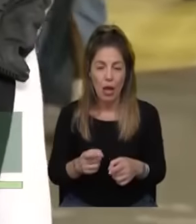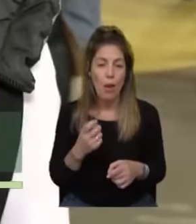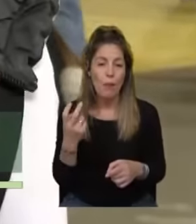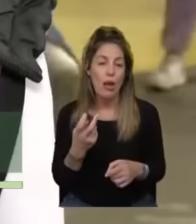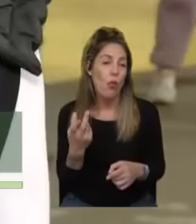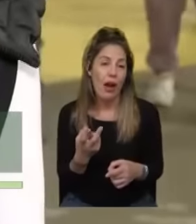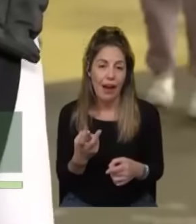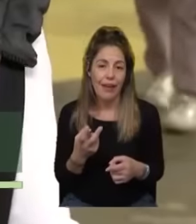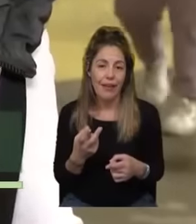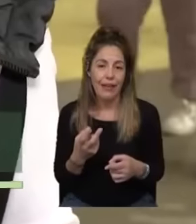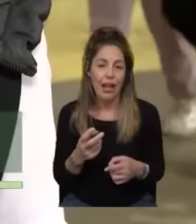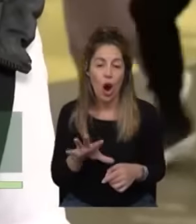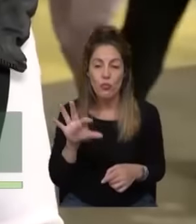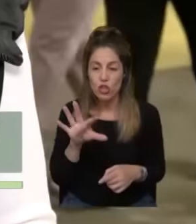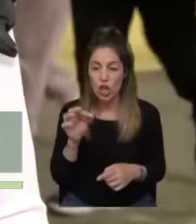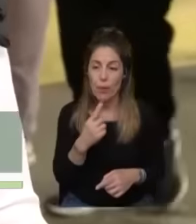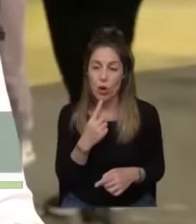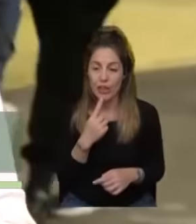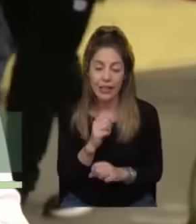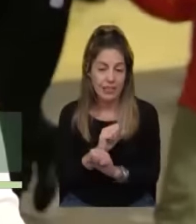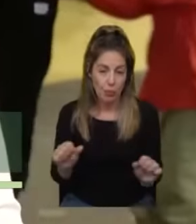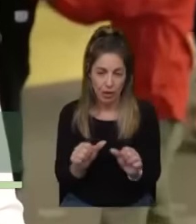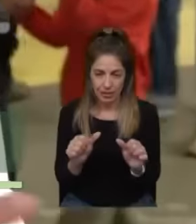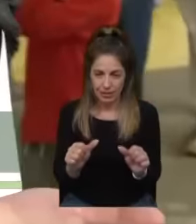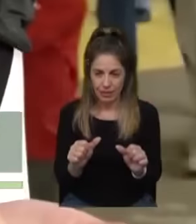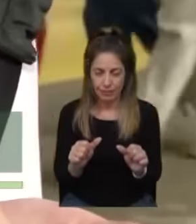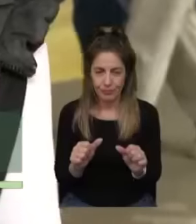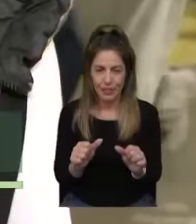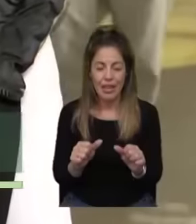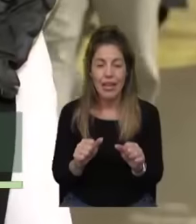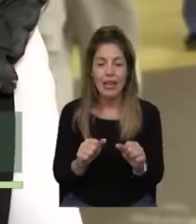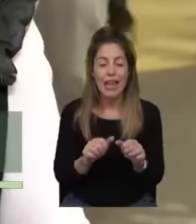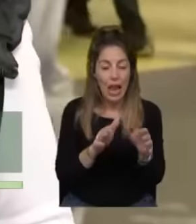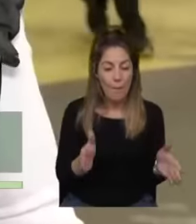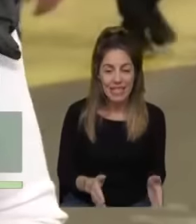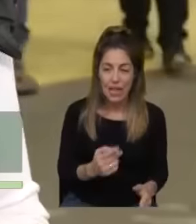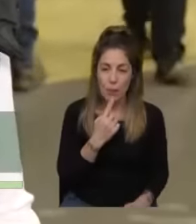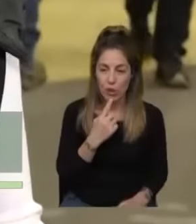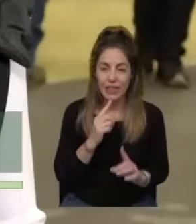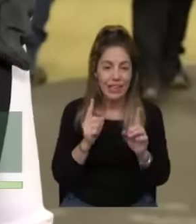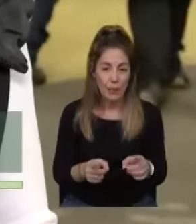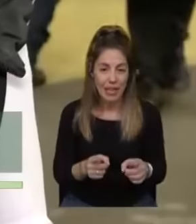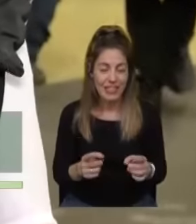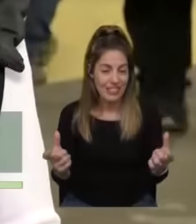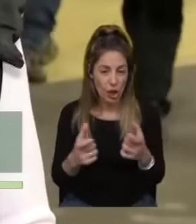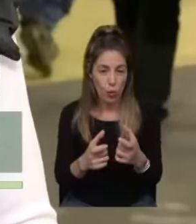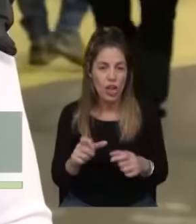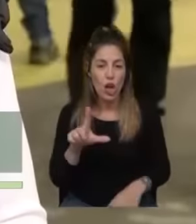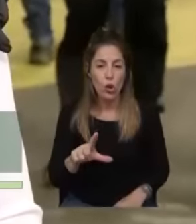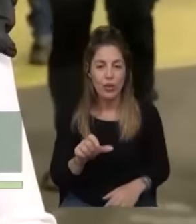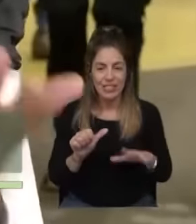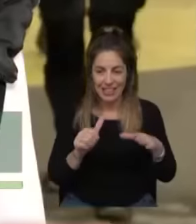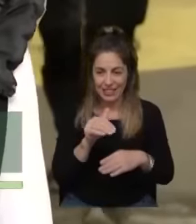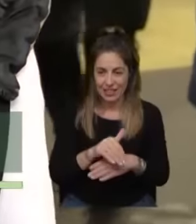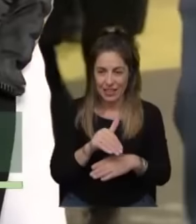afinar opciones políticas que se pueden hacer a partir de ahí. Y la mesa política también se reúne los lunes a las 6 de la tarde en La